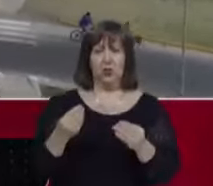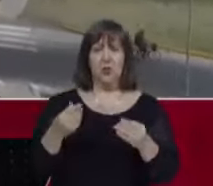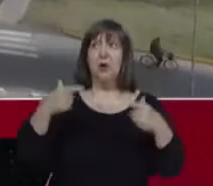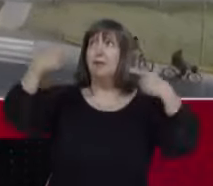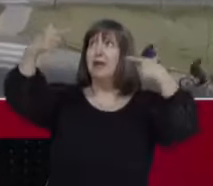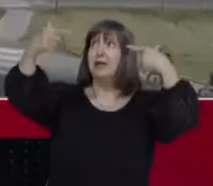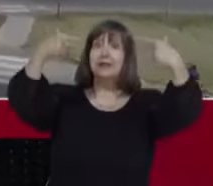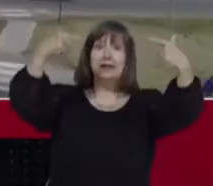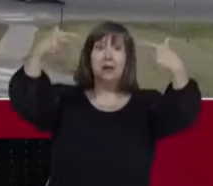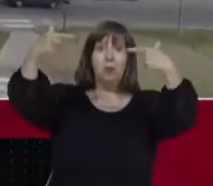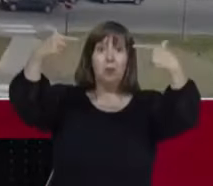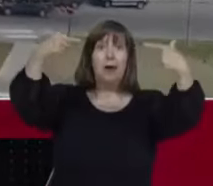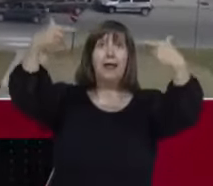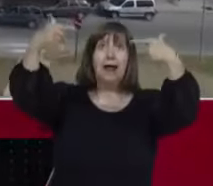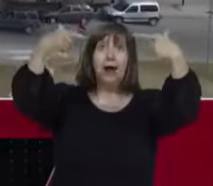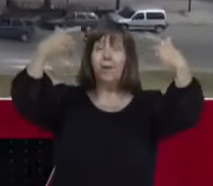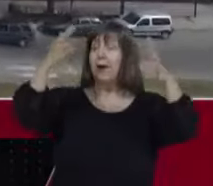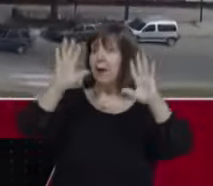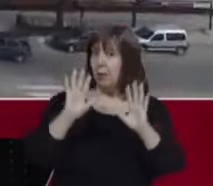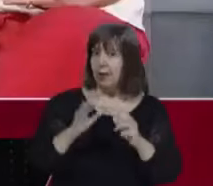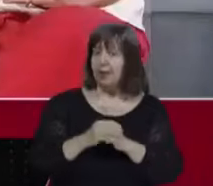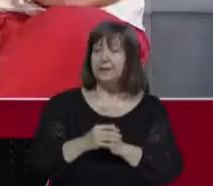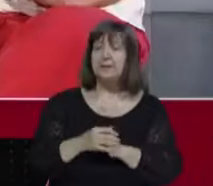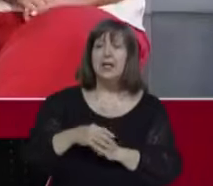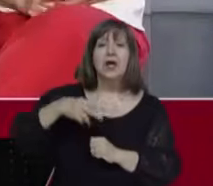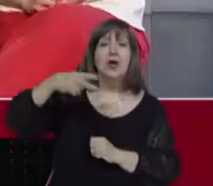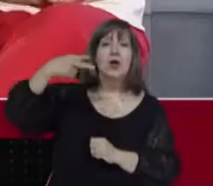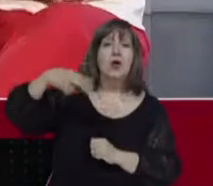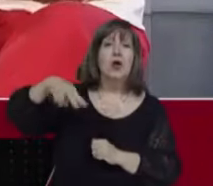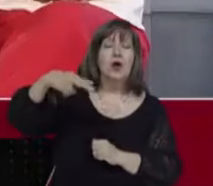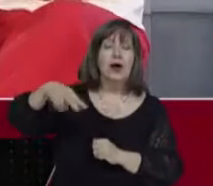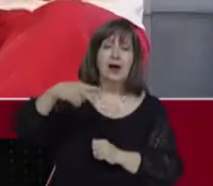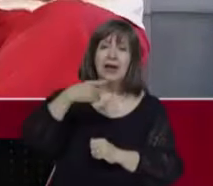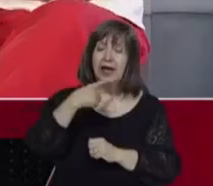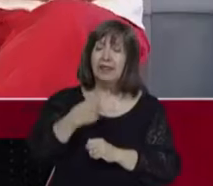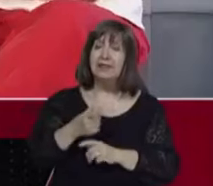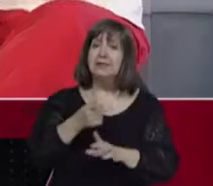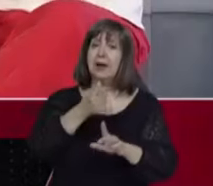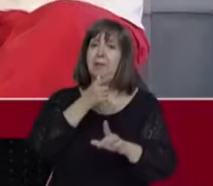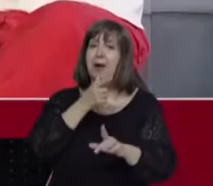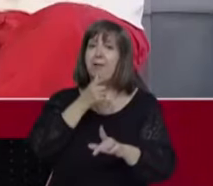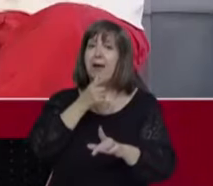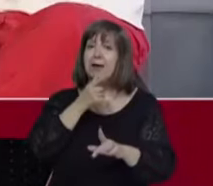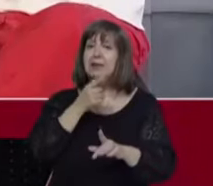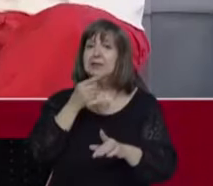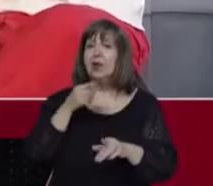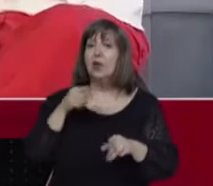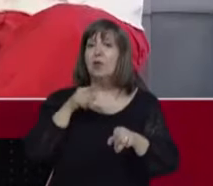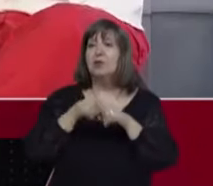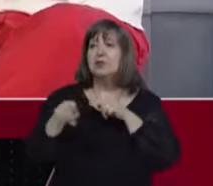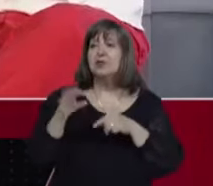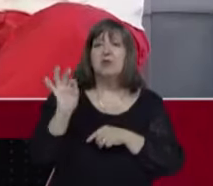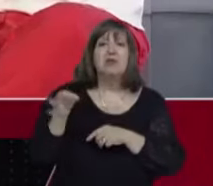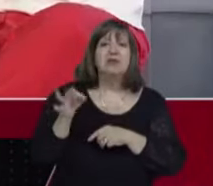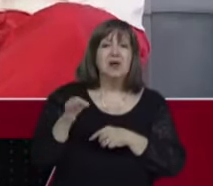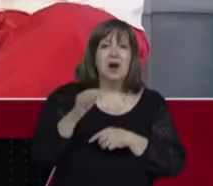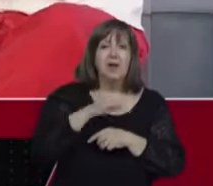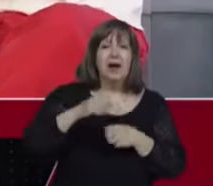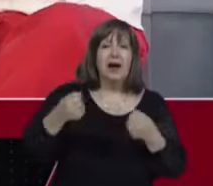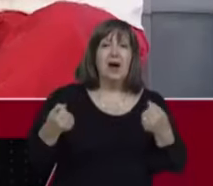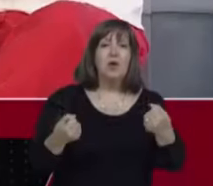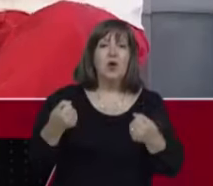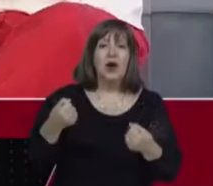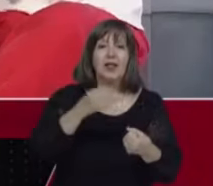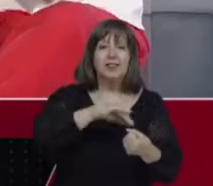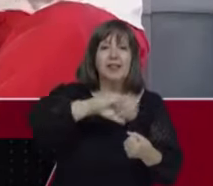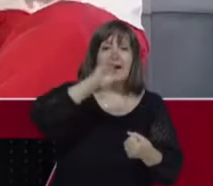cámaras de seguridad, Sí. sí. No, digo, ¿sabés lo que pienso? Debe haber habido ahí un trabajo de Sí. inteligencia, porque fueron directo a ese vehículo y tal vez no a